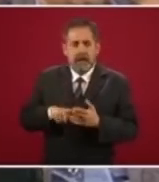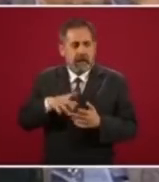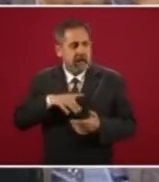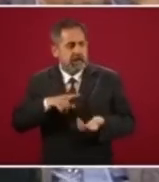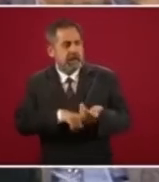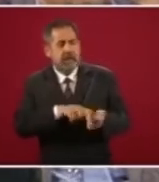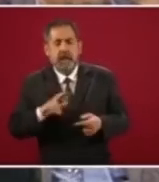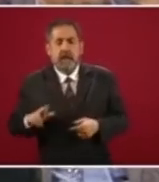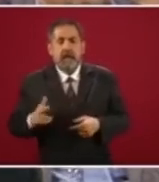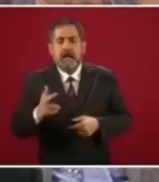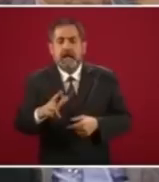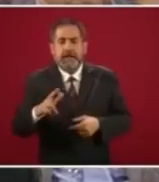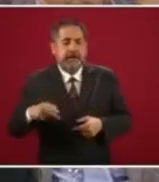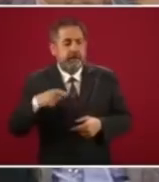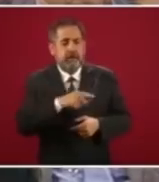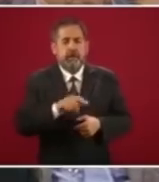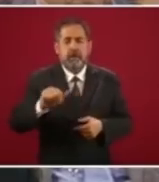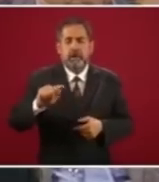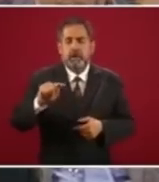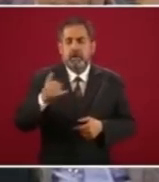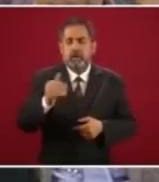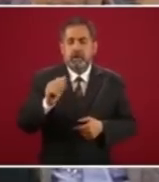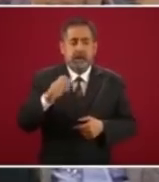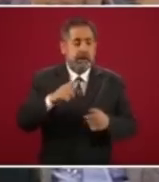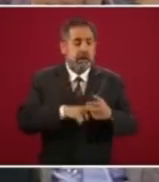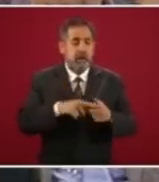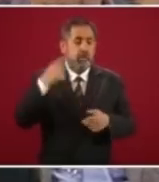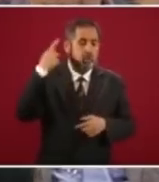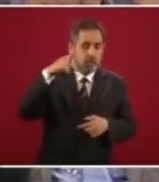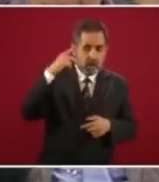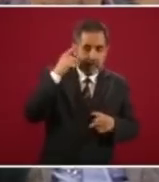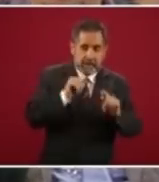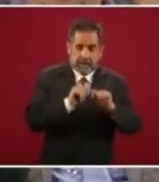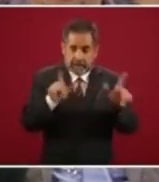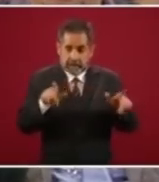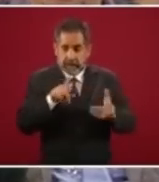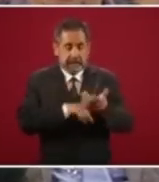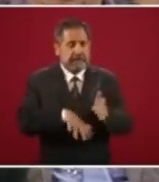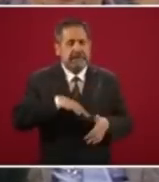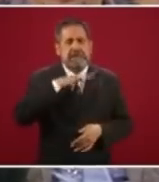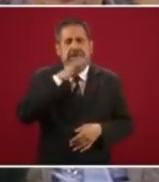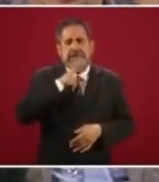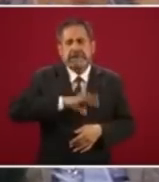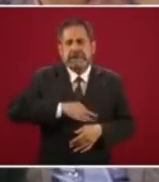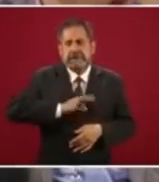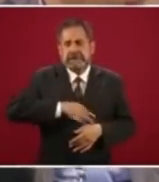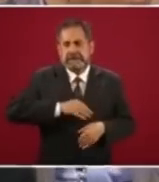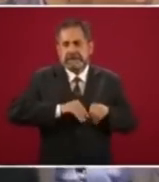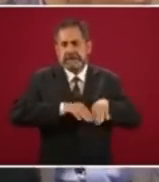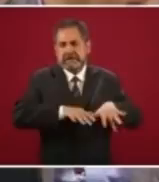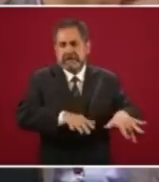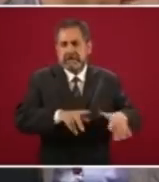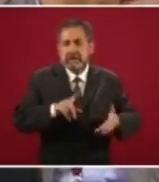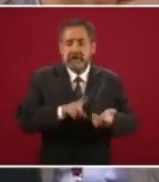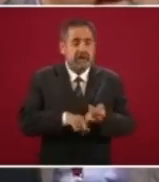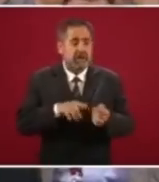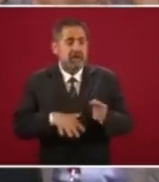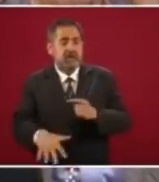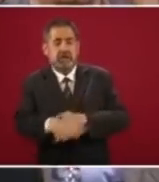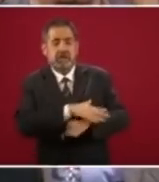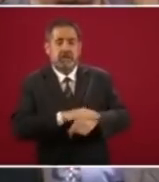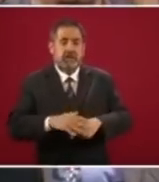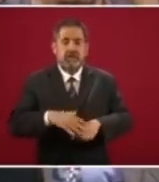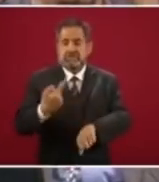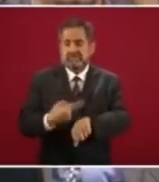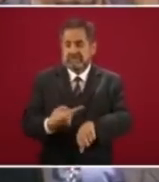que se llama Atoyac, que está entre Puebla y Tlaxcala, que está muy contaminado. La gente de ahí padece